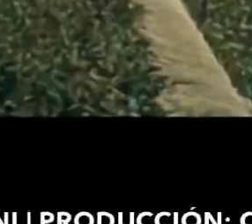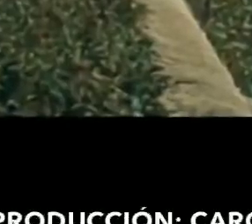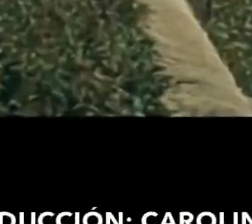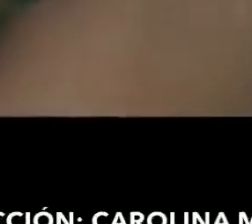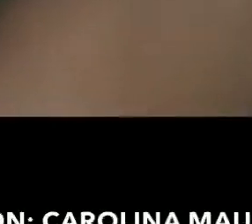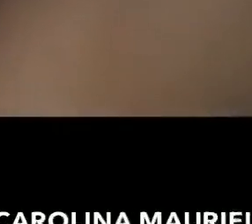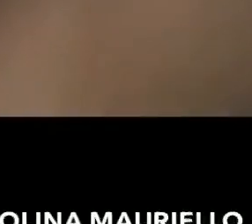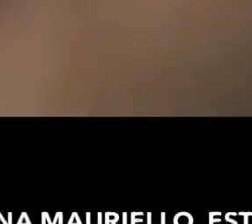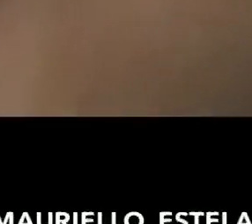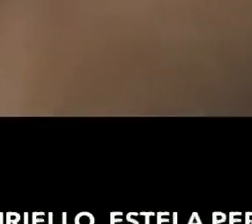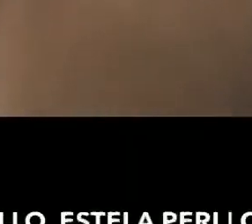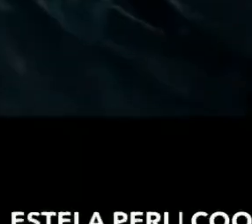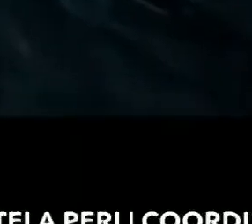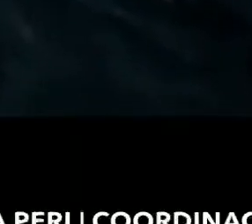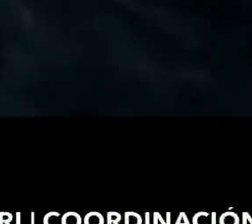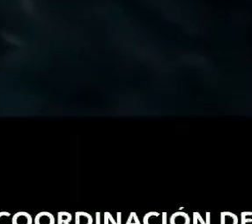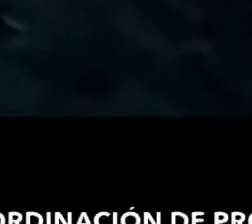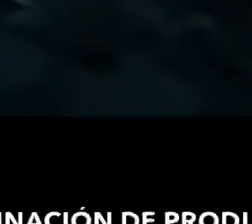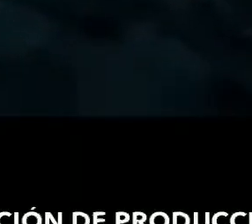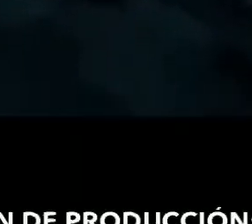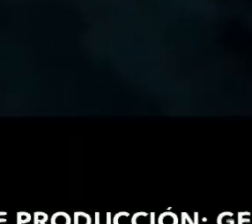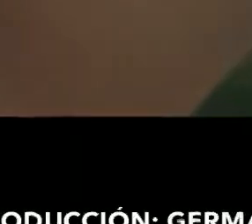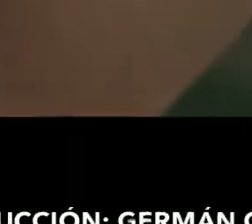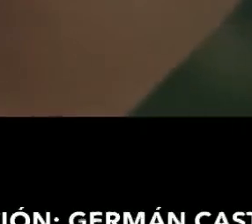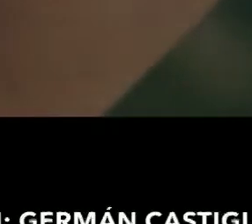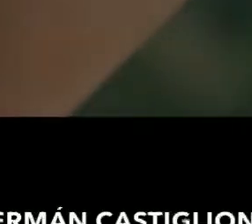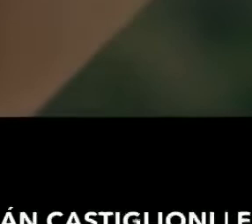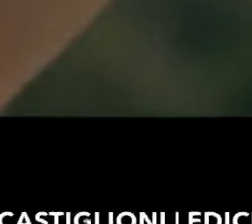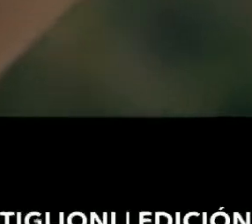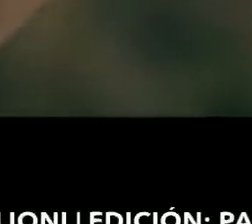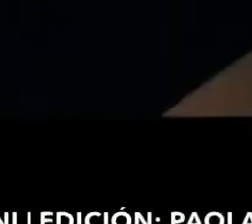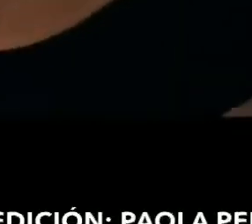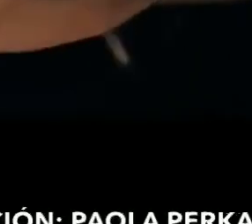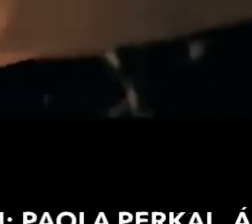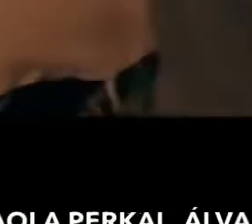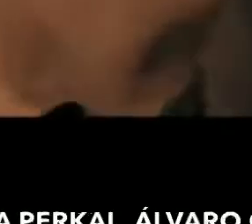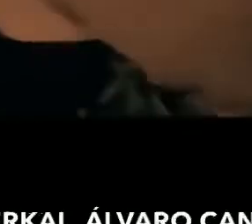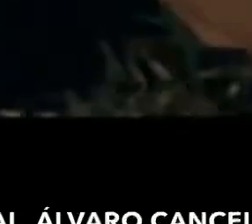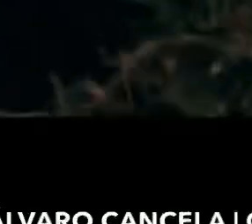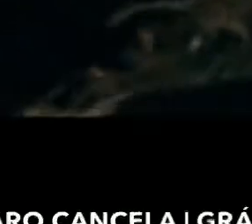La ilusión.